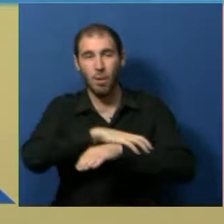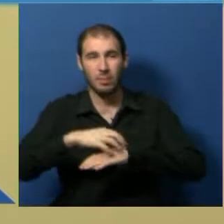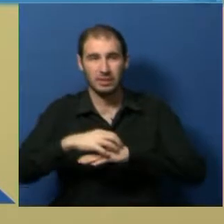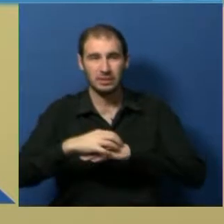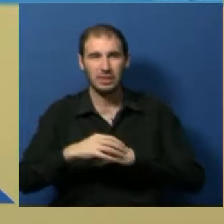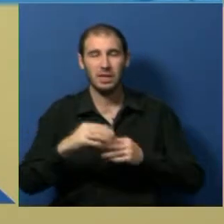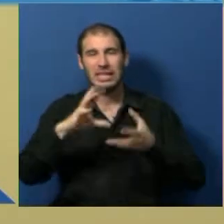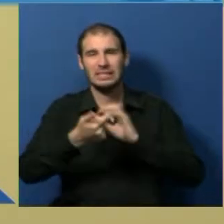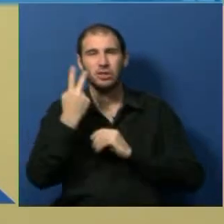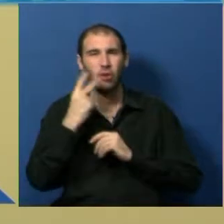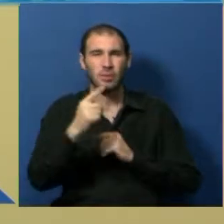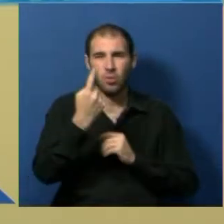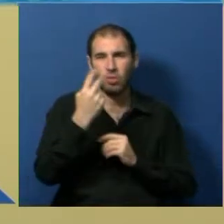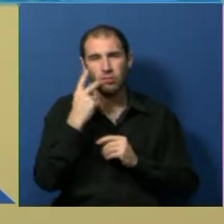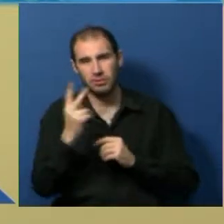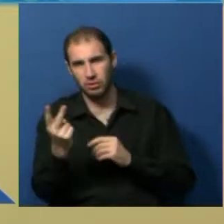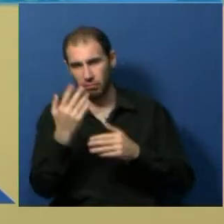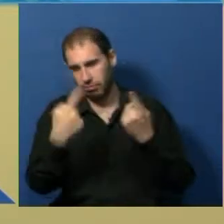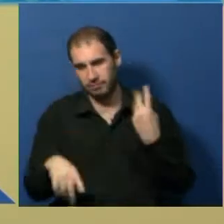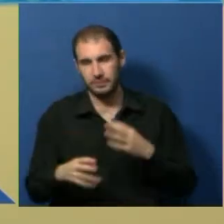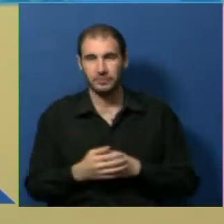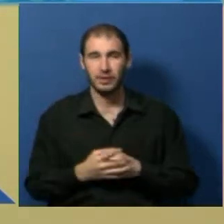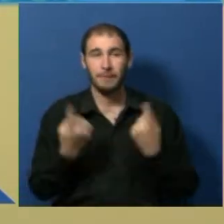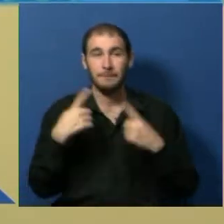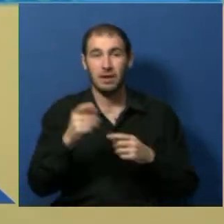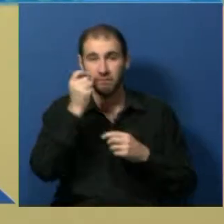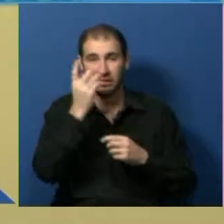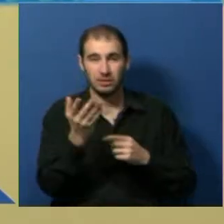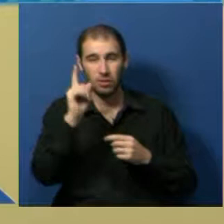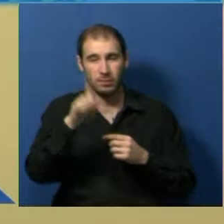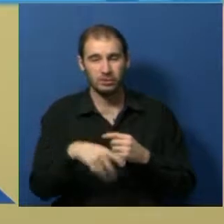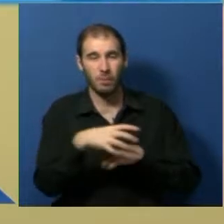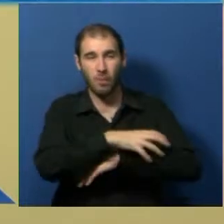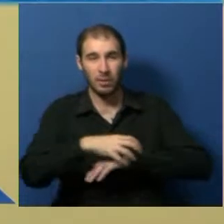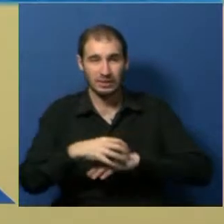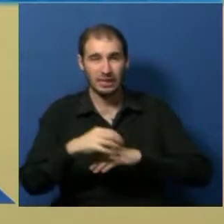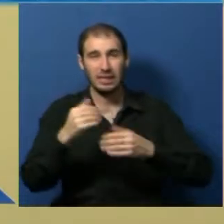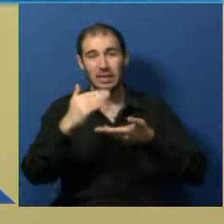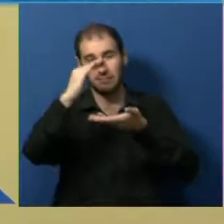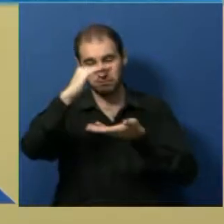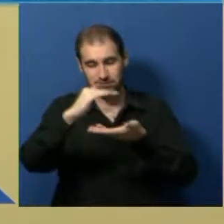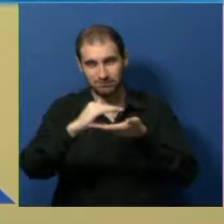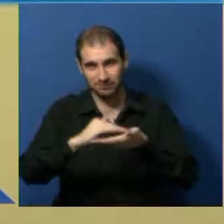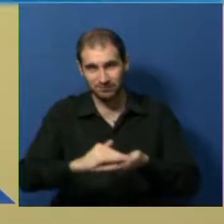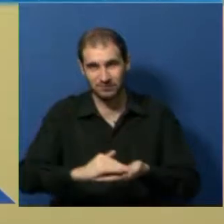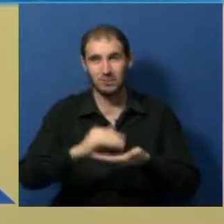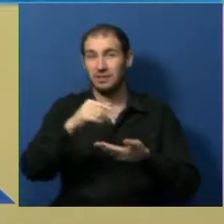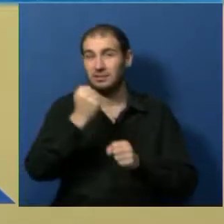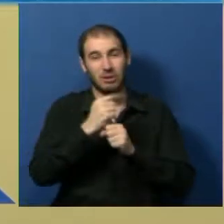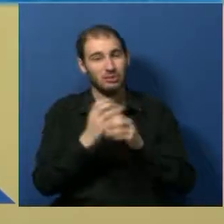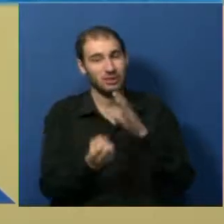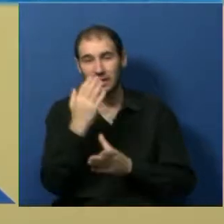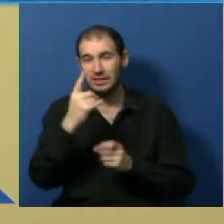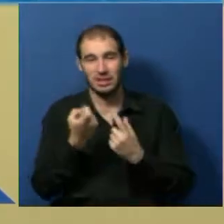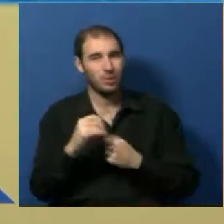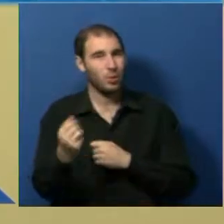hubo con la crisis del 2001, 2002, etc. Pero hay un 25% de pobreza que para sacarlo, reducirla, tengo que generar empleo.